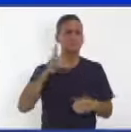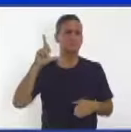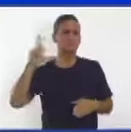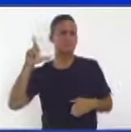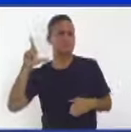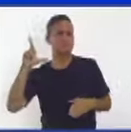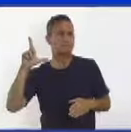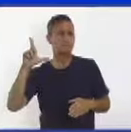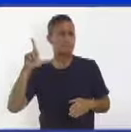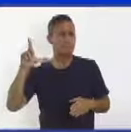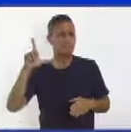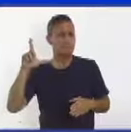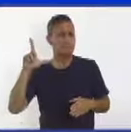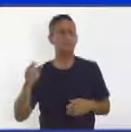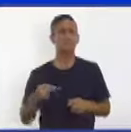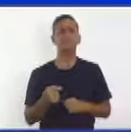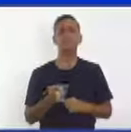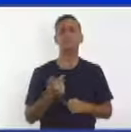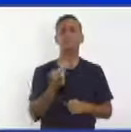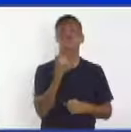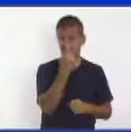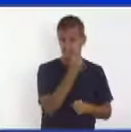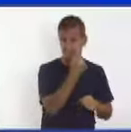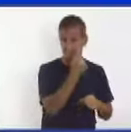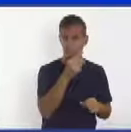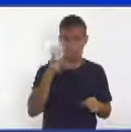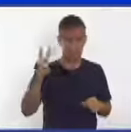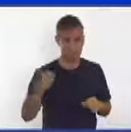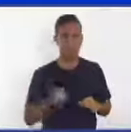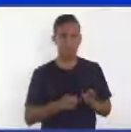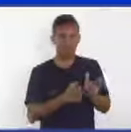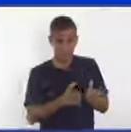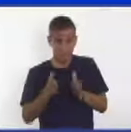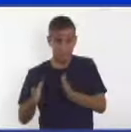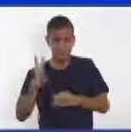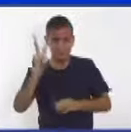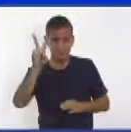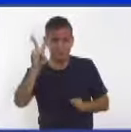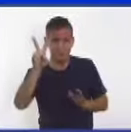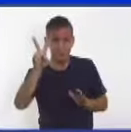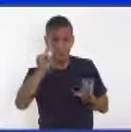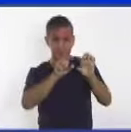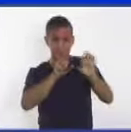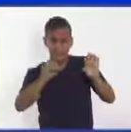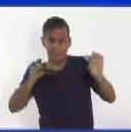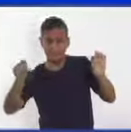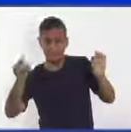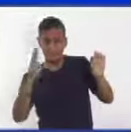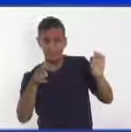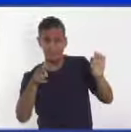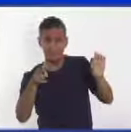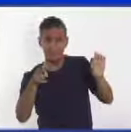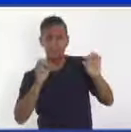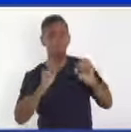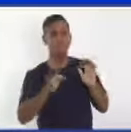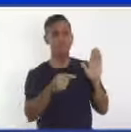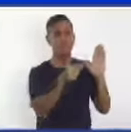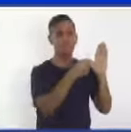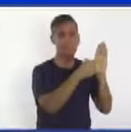suv epígrafes de la nota preliminar fíjense que no nos hemos salido de la nota preliminar está